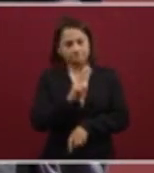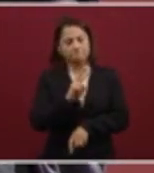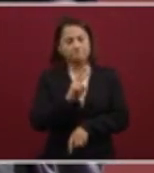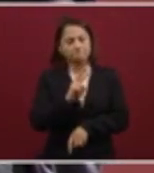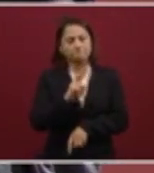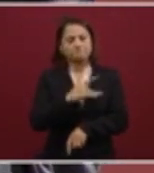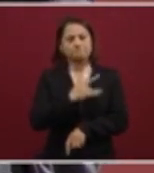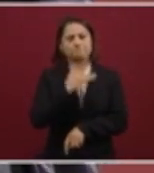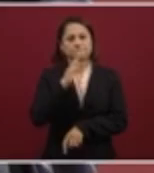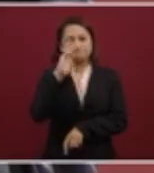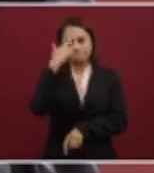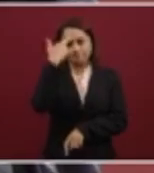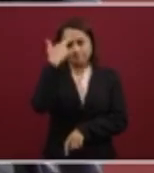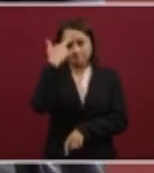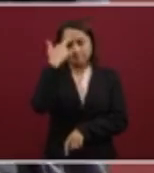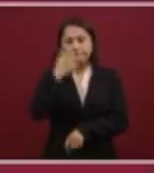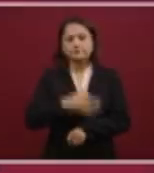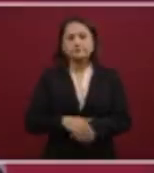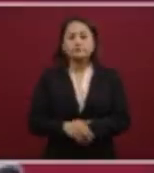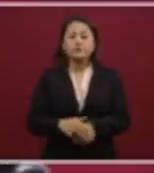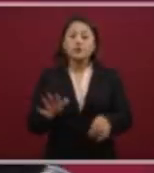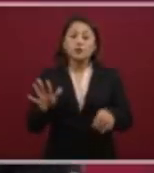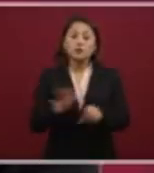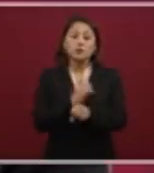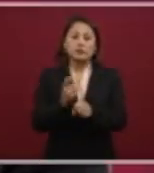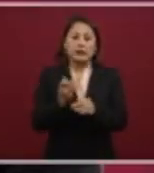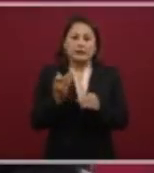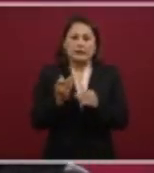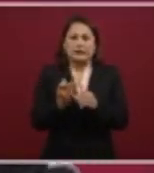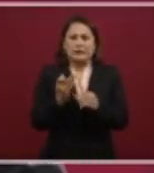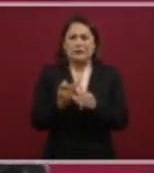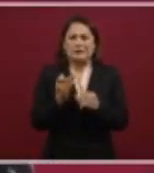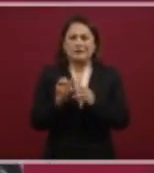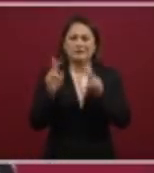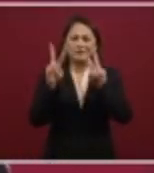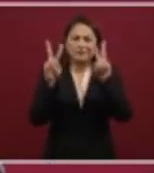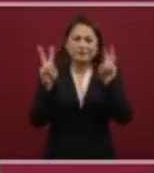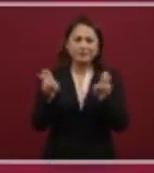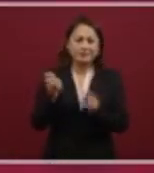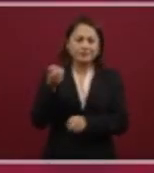está siendo en efecto